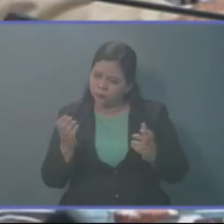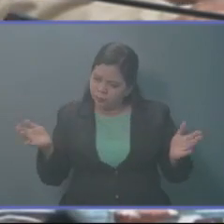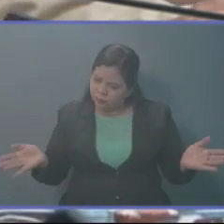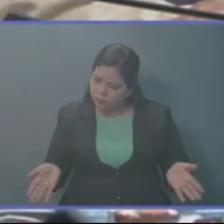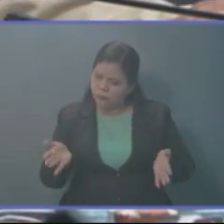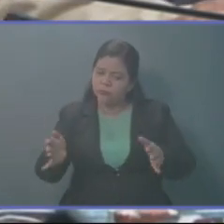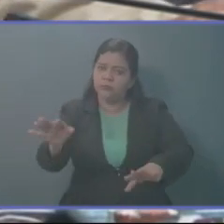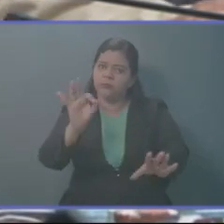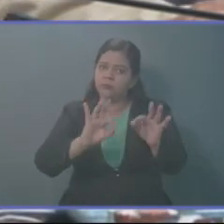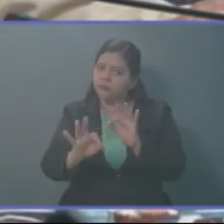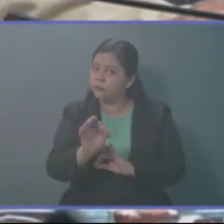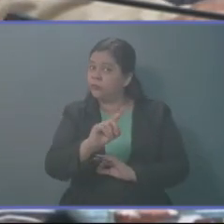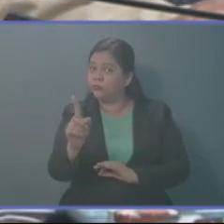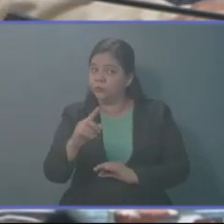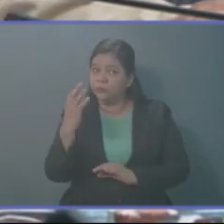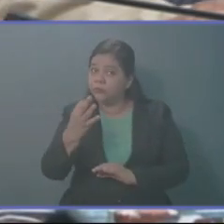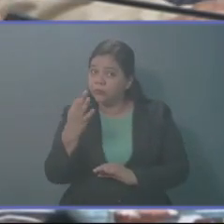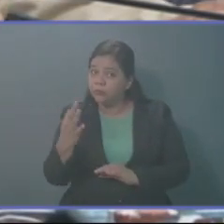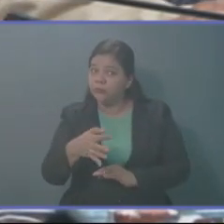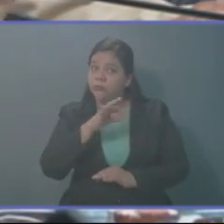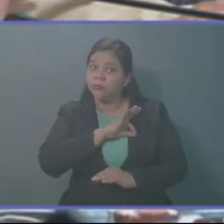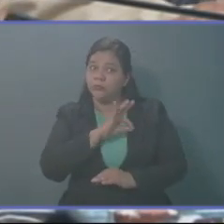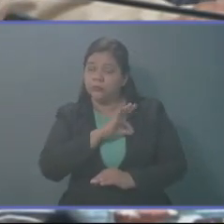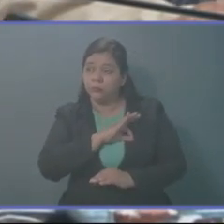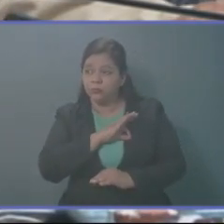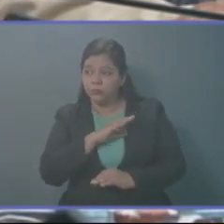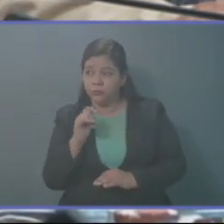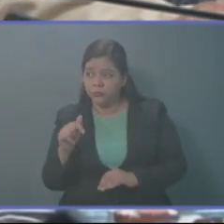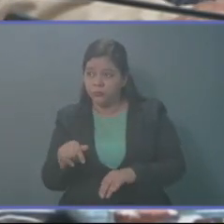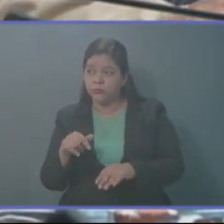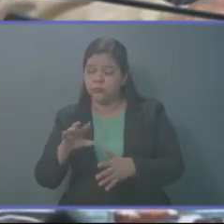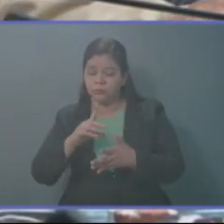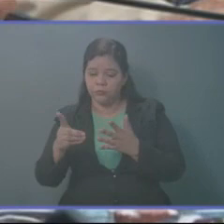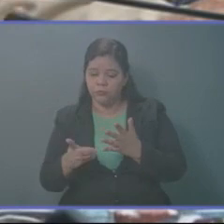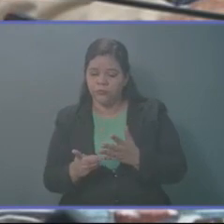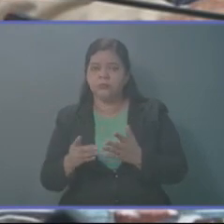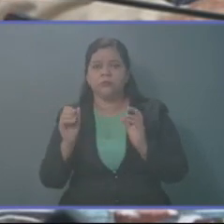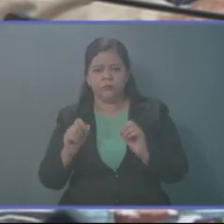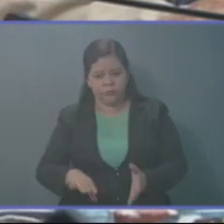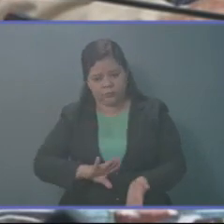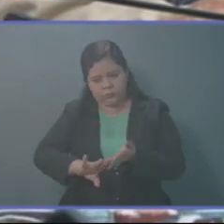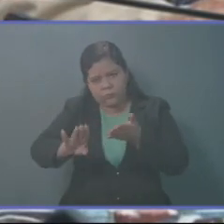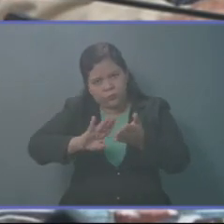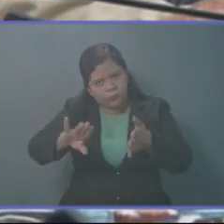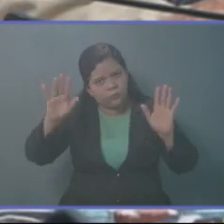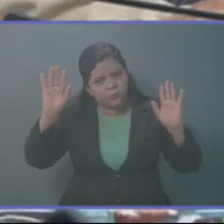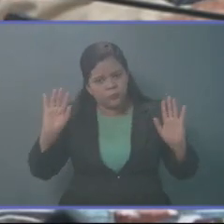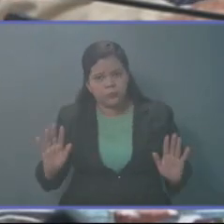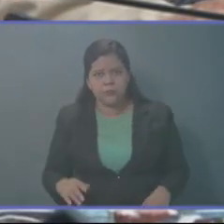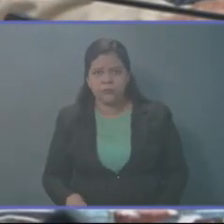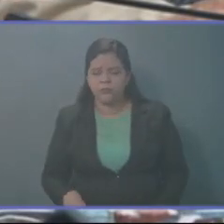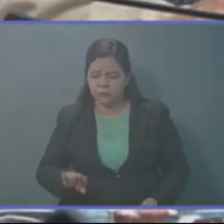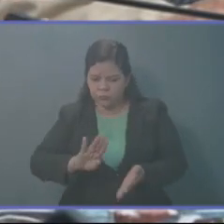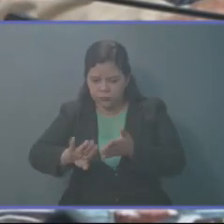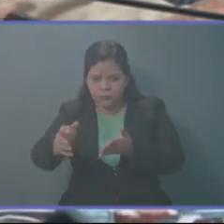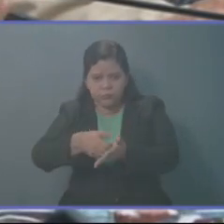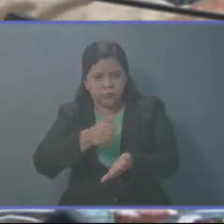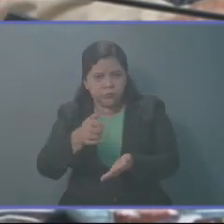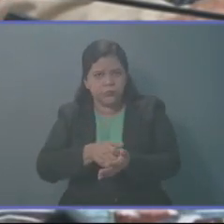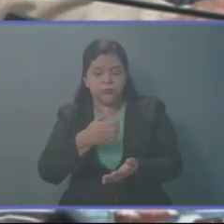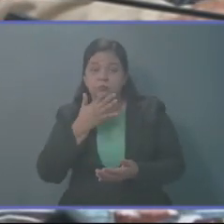todos aquellos que no necesitan beneficiarse de este decreto que le paguen al fisco, que